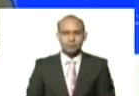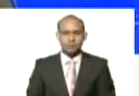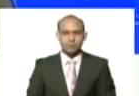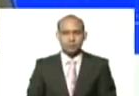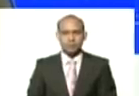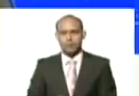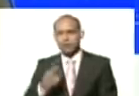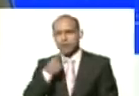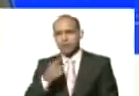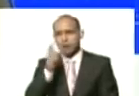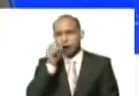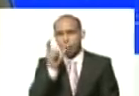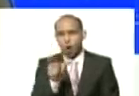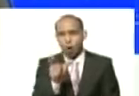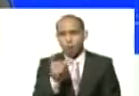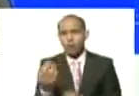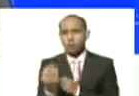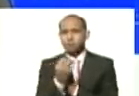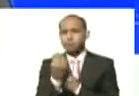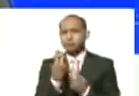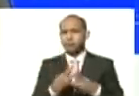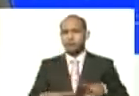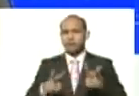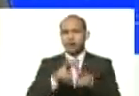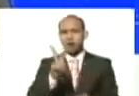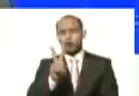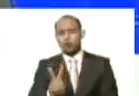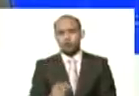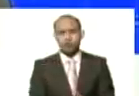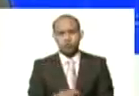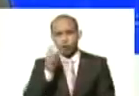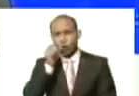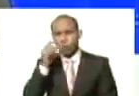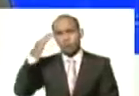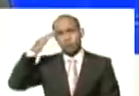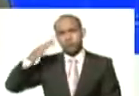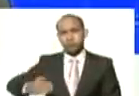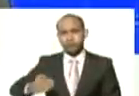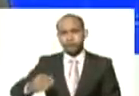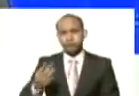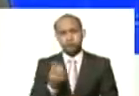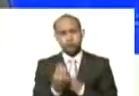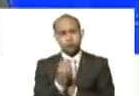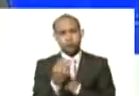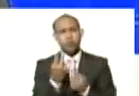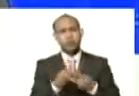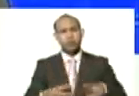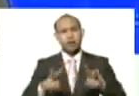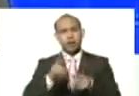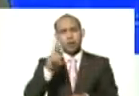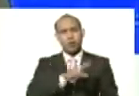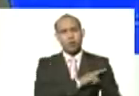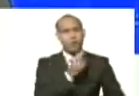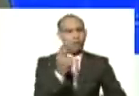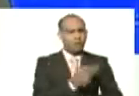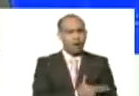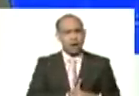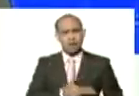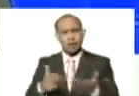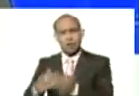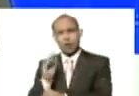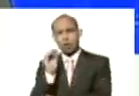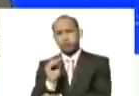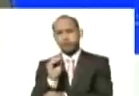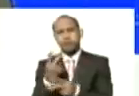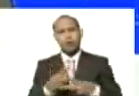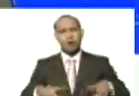Dice, hombre precavido vale por dos, soldado precavido vale por dos, fuerza armada precavida